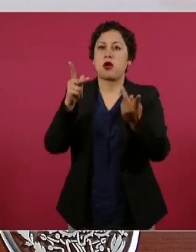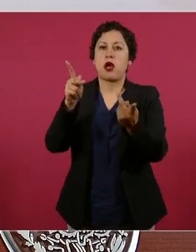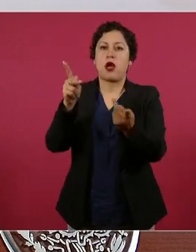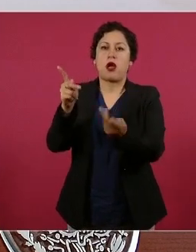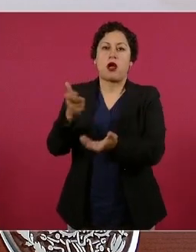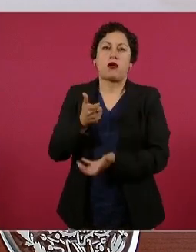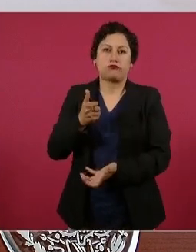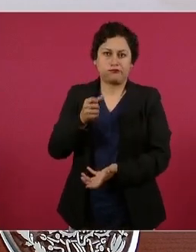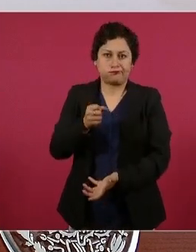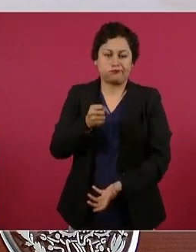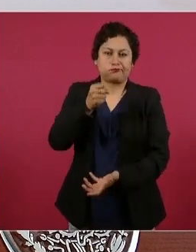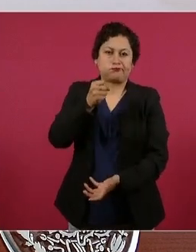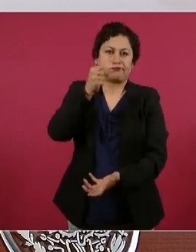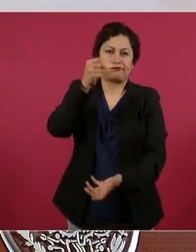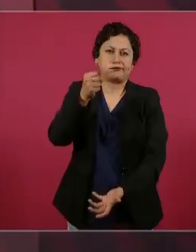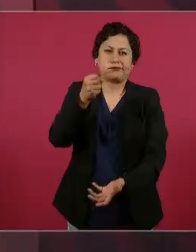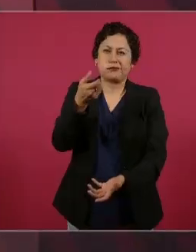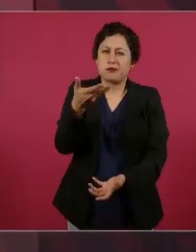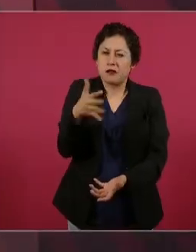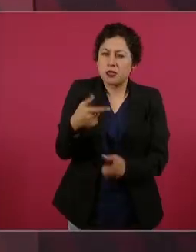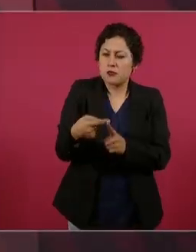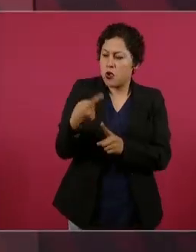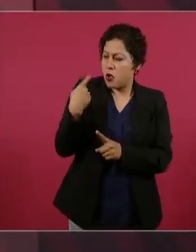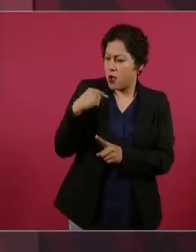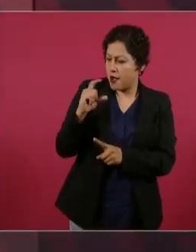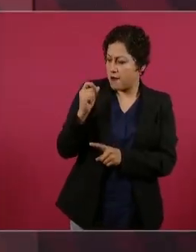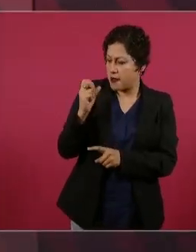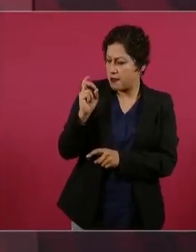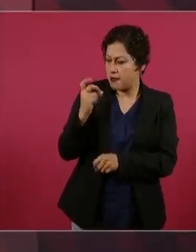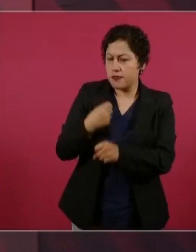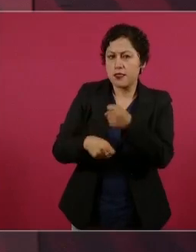como 20, 30 años, desde